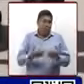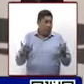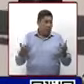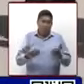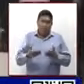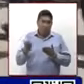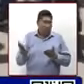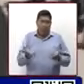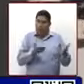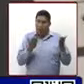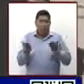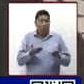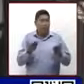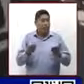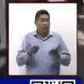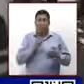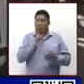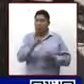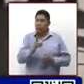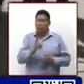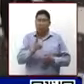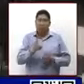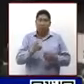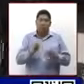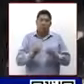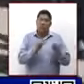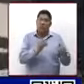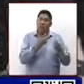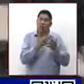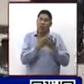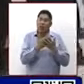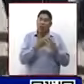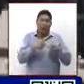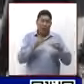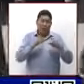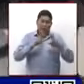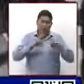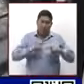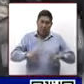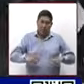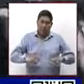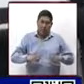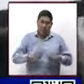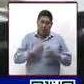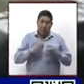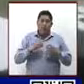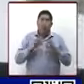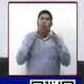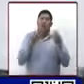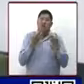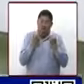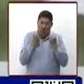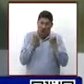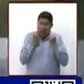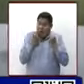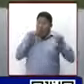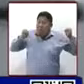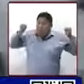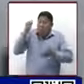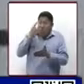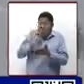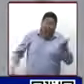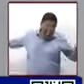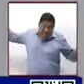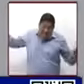a ser trasladado ya seguramente hasta celdas policiales para que continúe la investigación. Es la impotencia de la familia también.